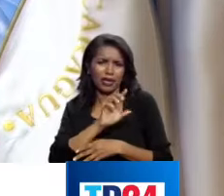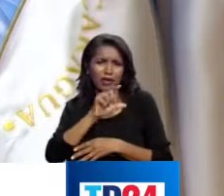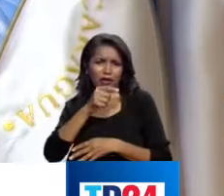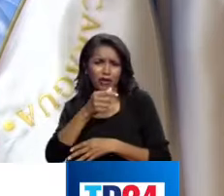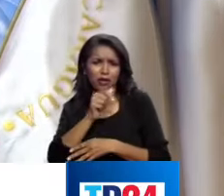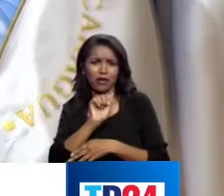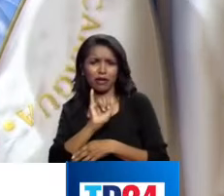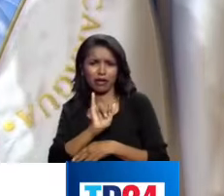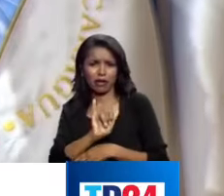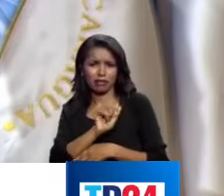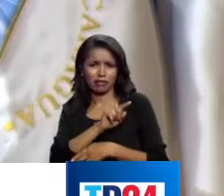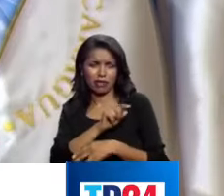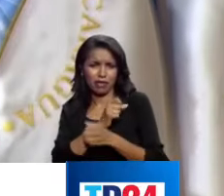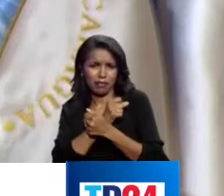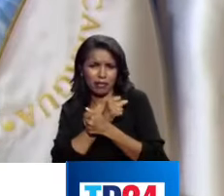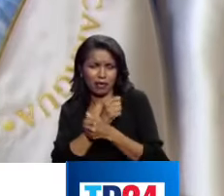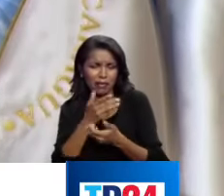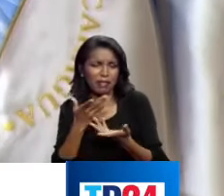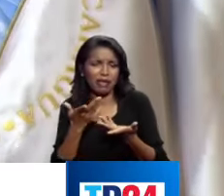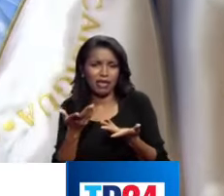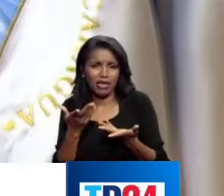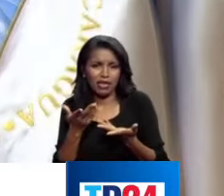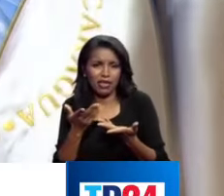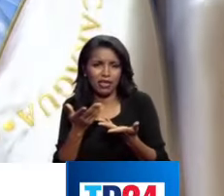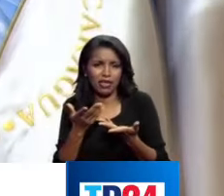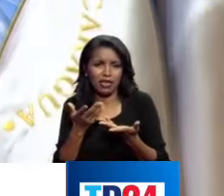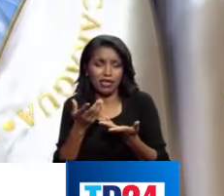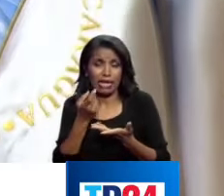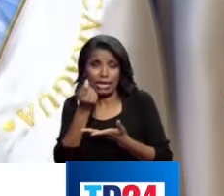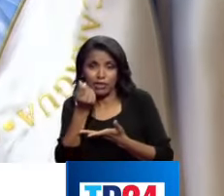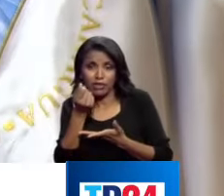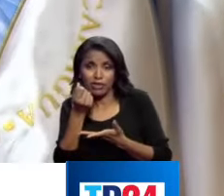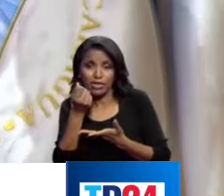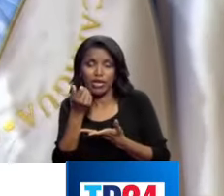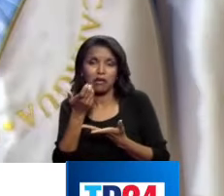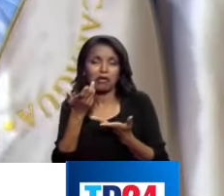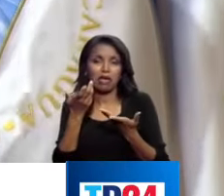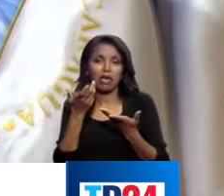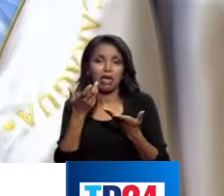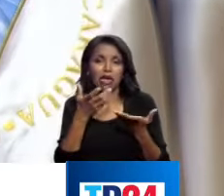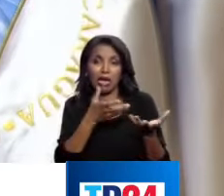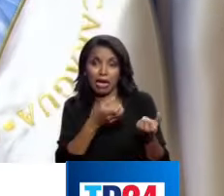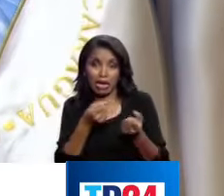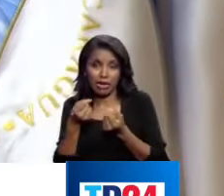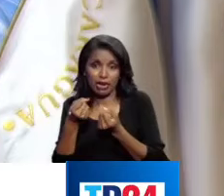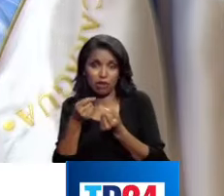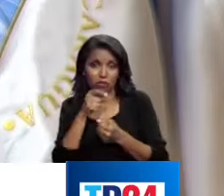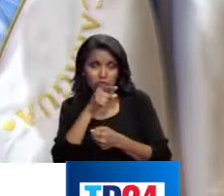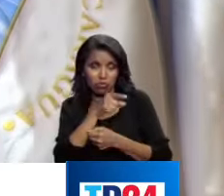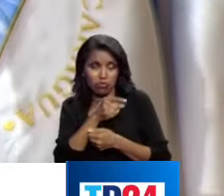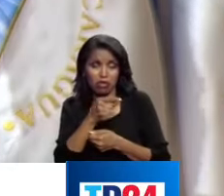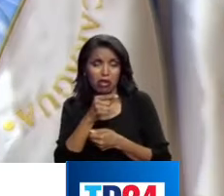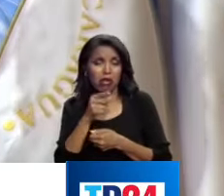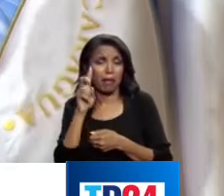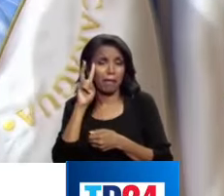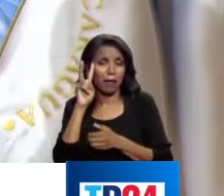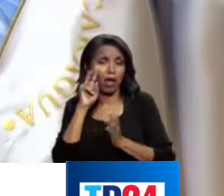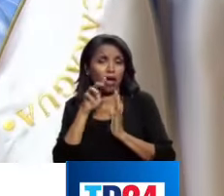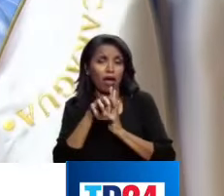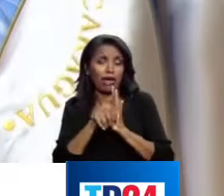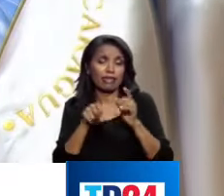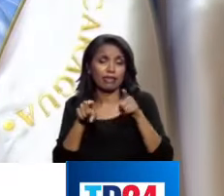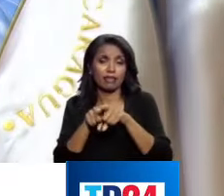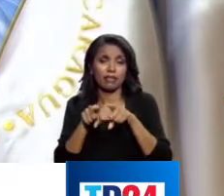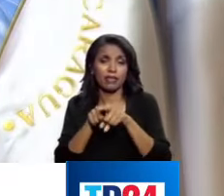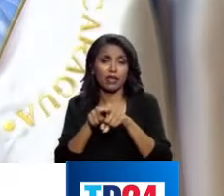país es no arrancarle los recursos económicos a los panameños como ustedes se los han arrancado, y no arrancarle